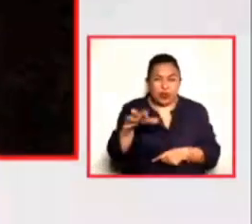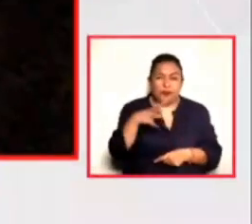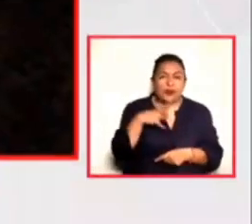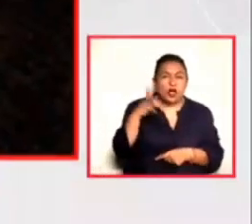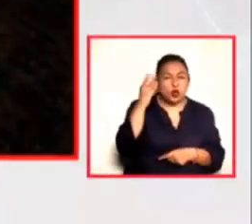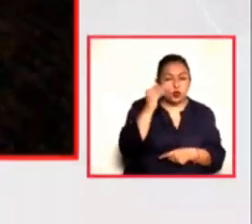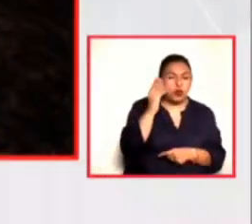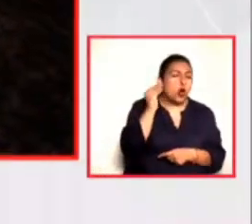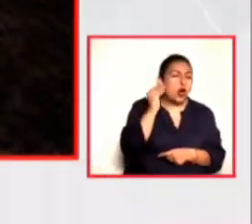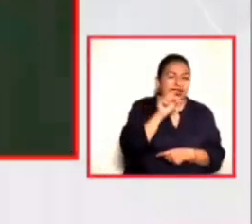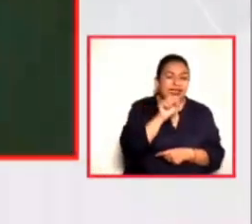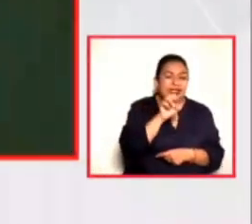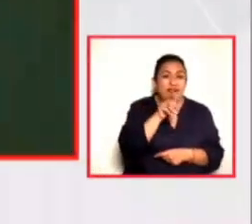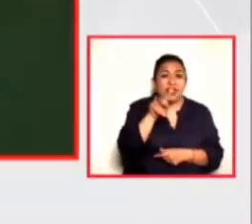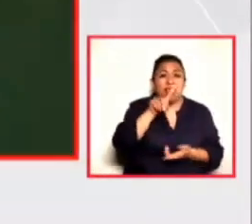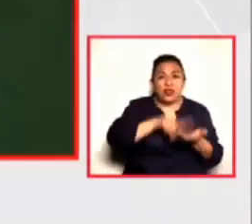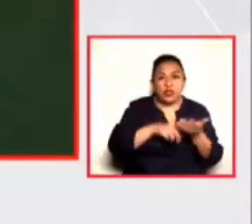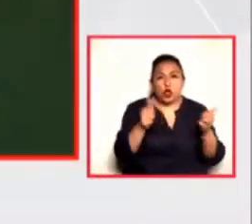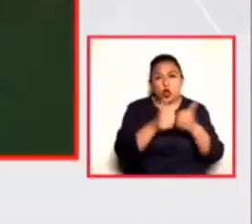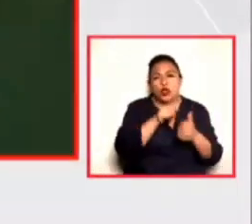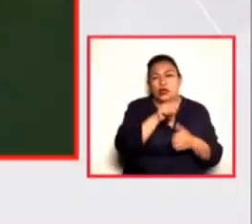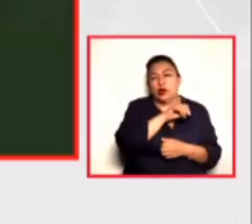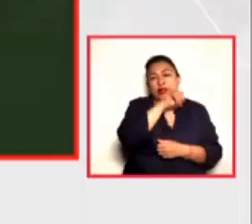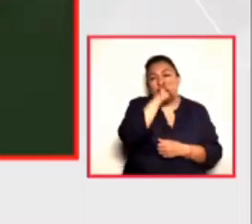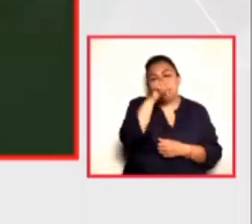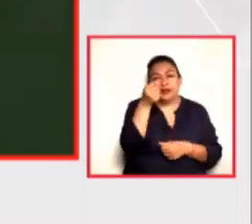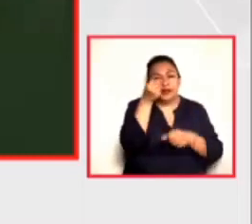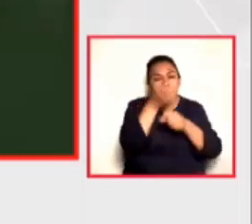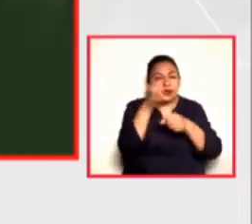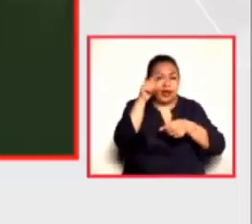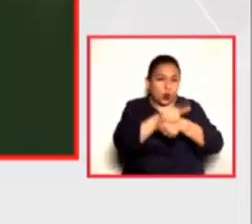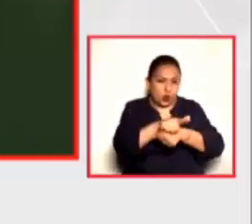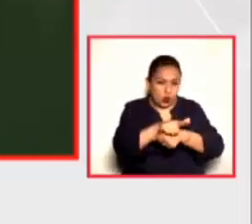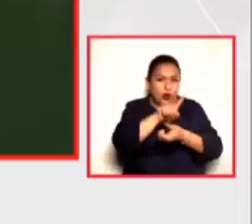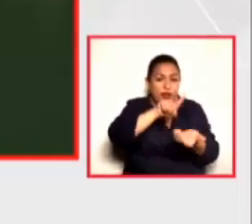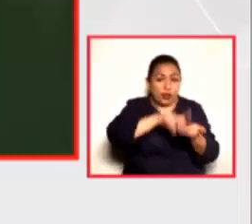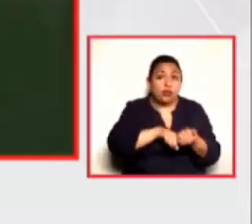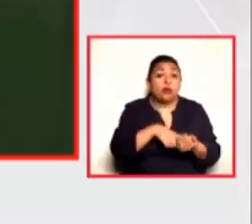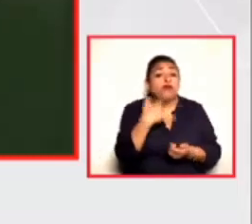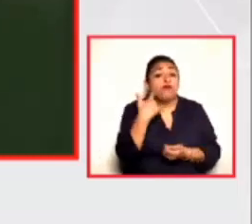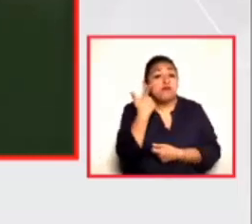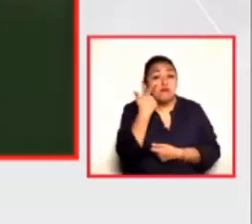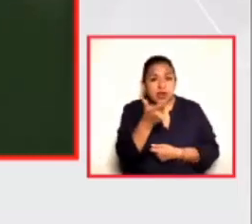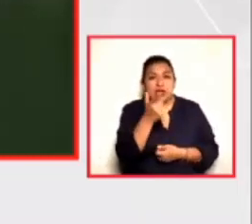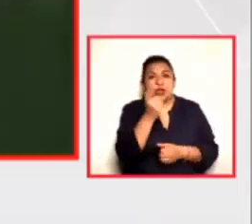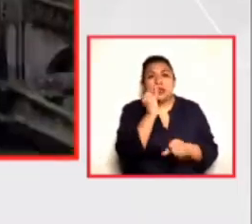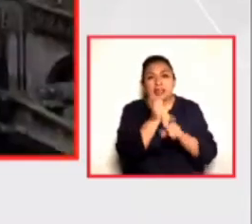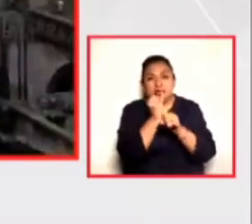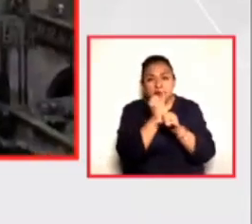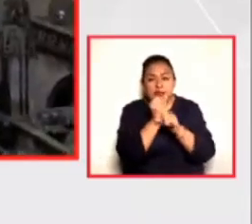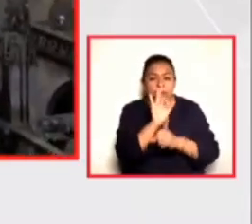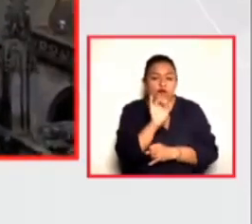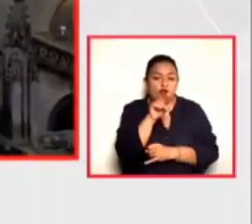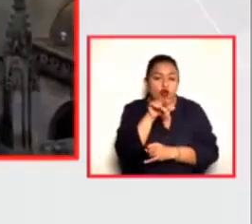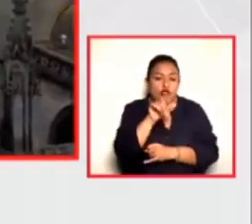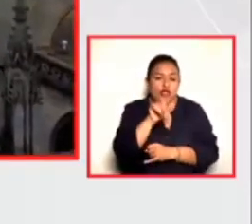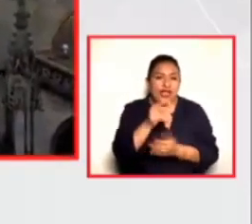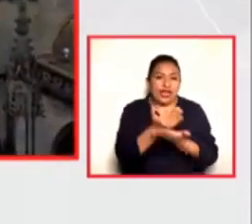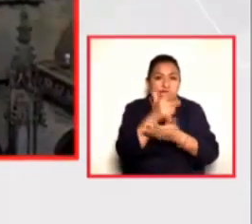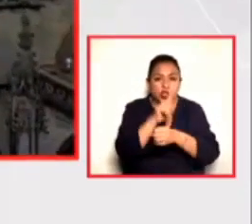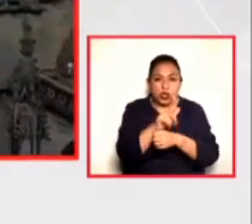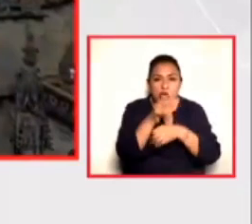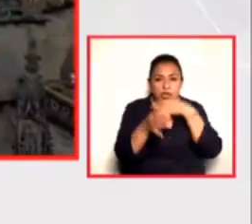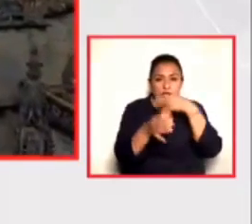de la campaña Contigo en la Distancia de la Secretaría de Cultura y se puede consultar en la página de la Fonoteca Nacional. Noticias